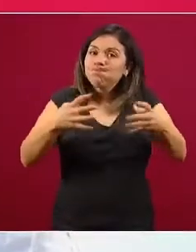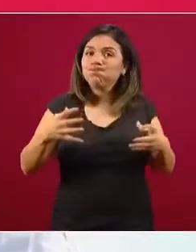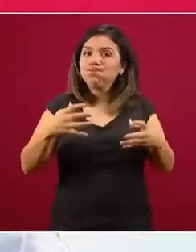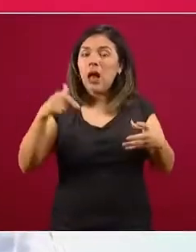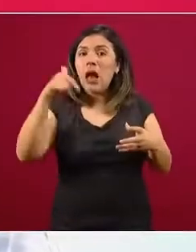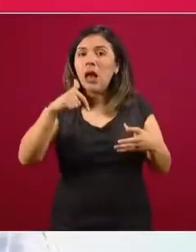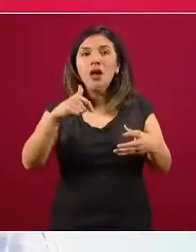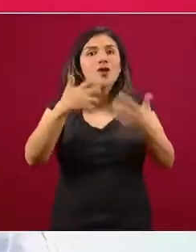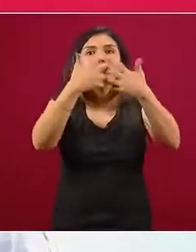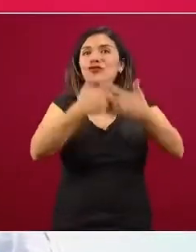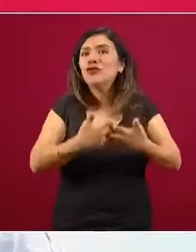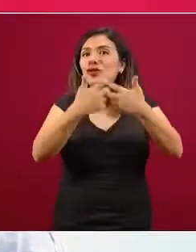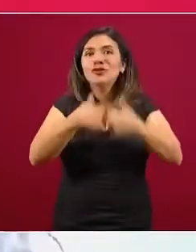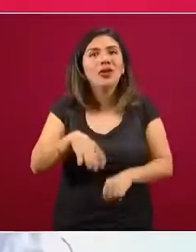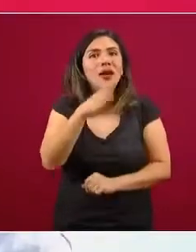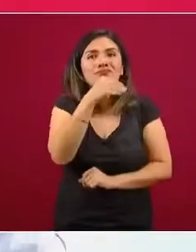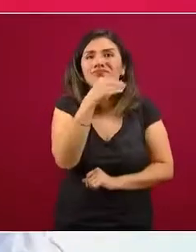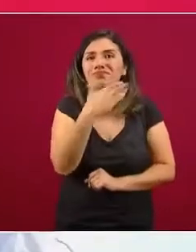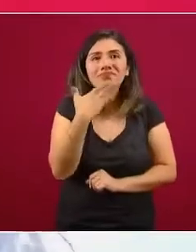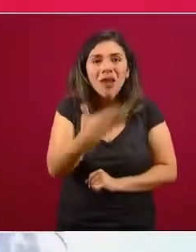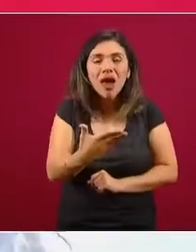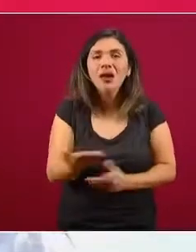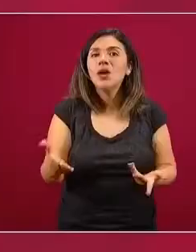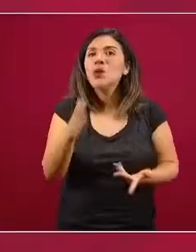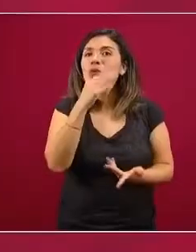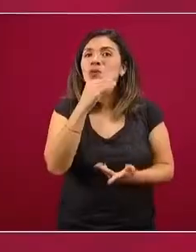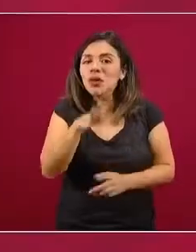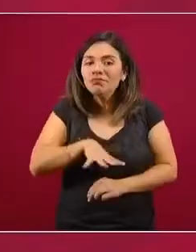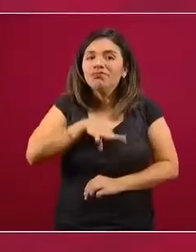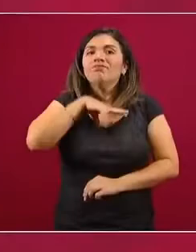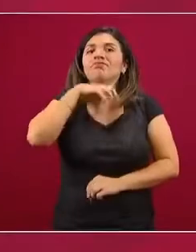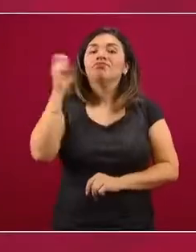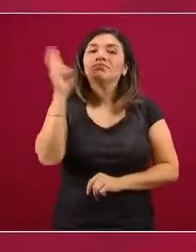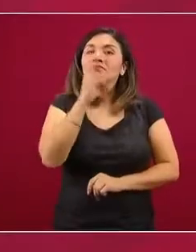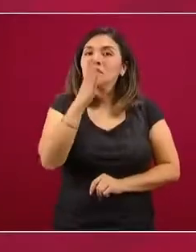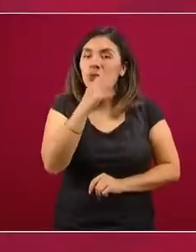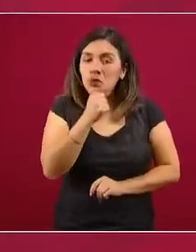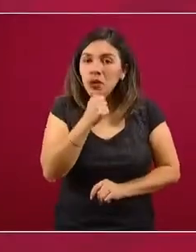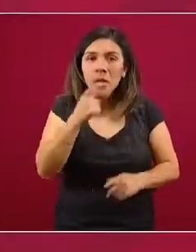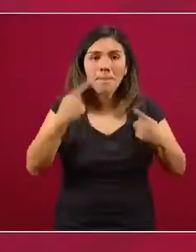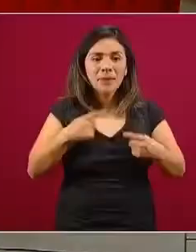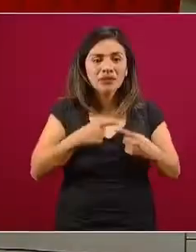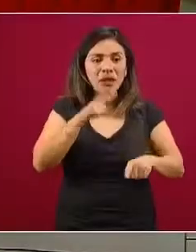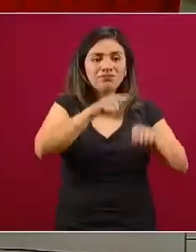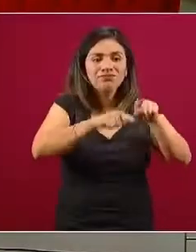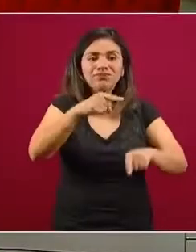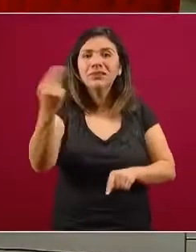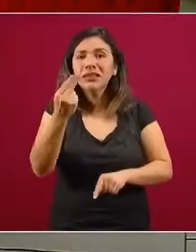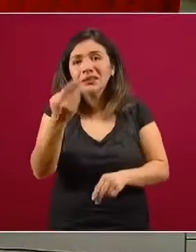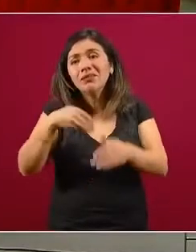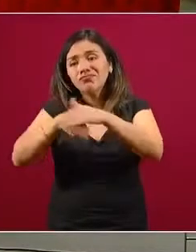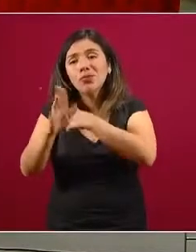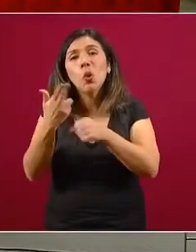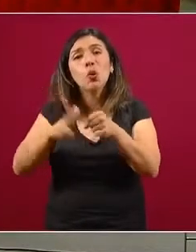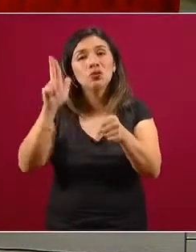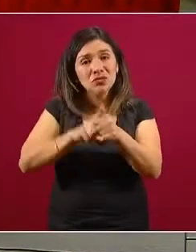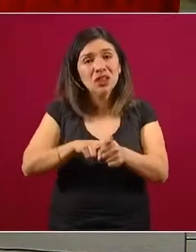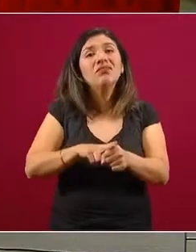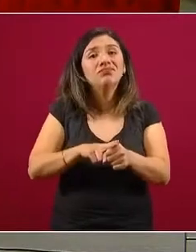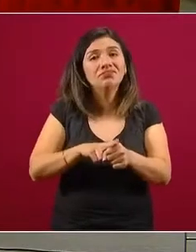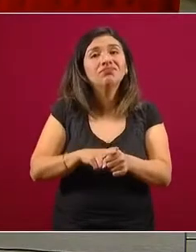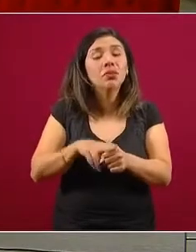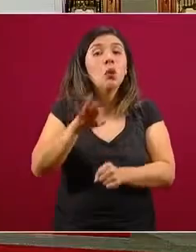pulmones no funcionan de manera eficiente, no se puede incorporar oxígeno, las personas afectadas necesitan hospitalización y